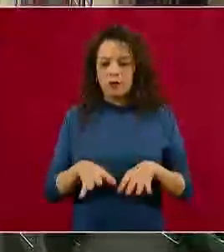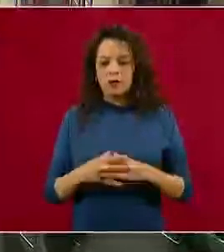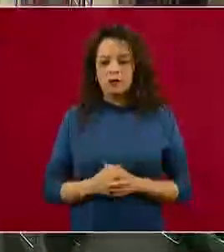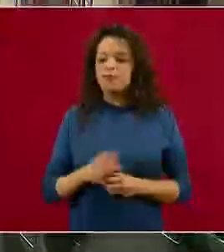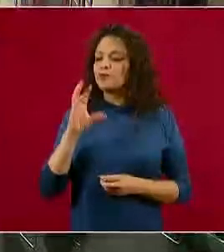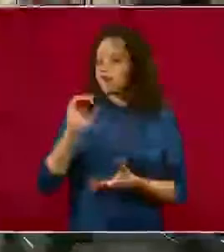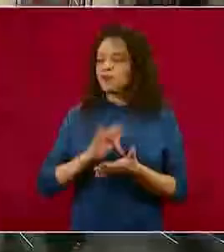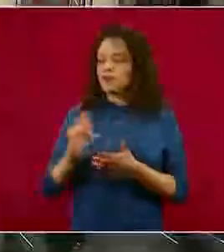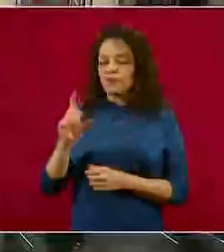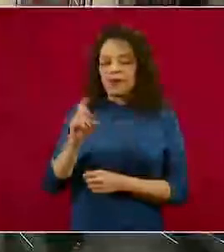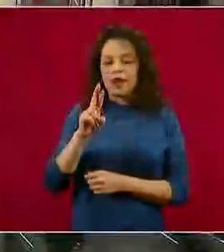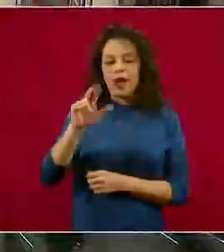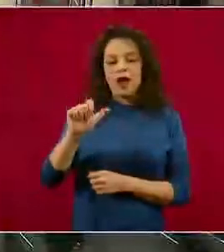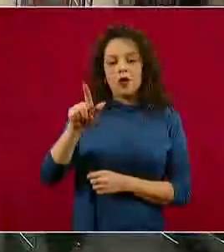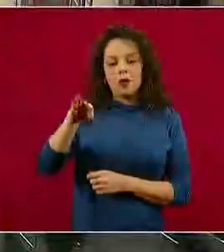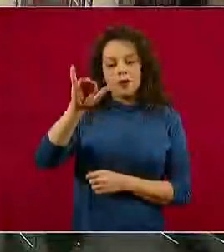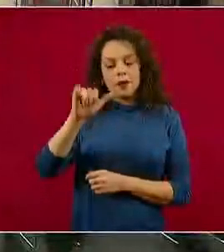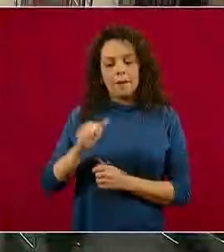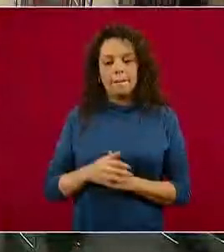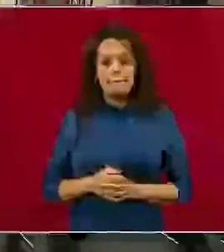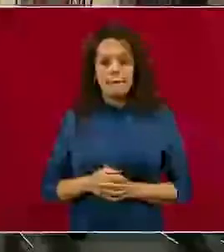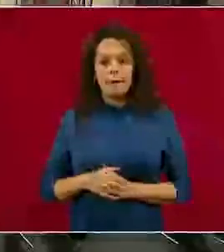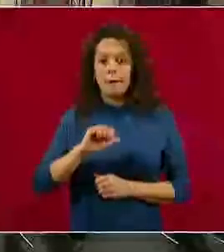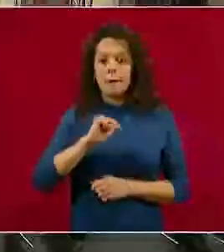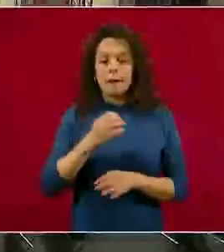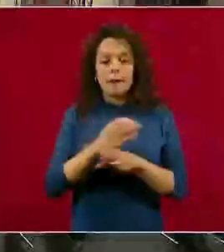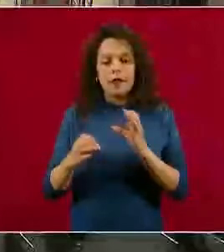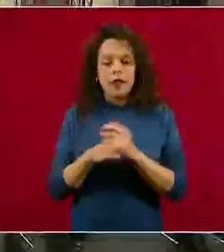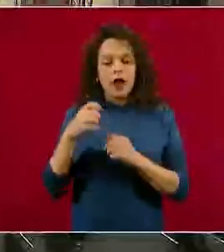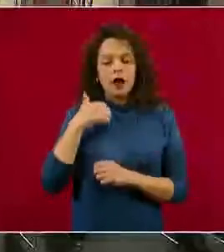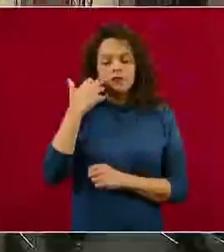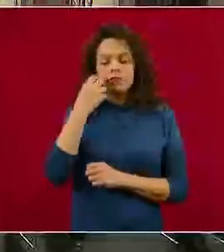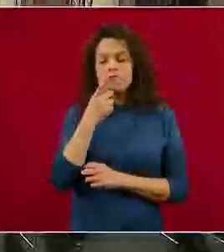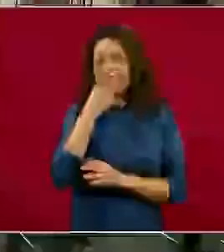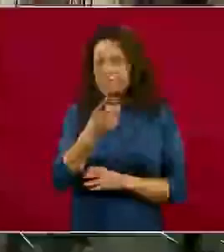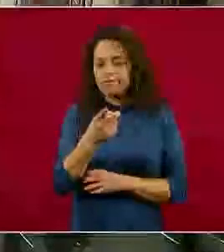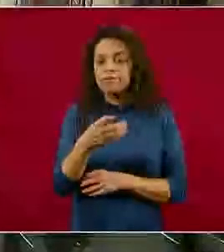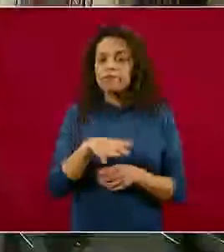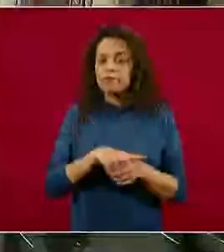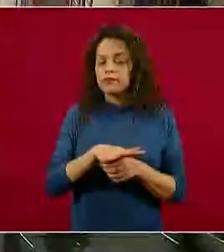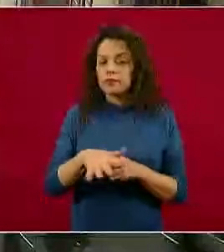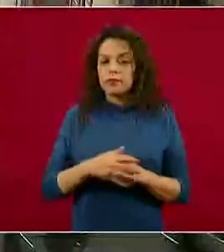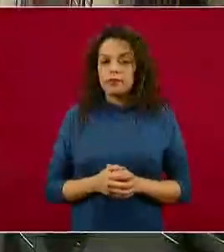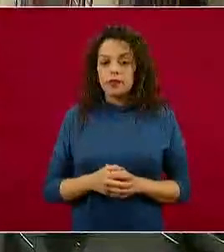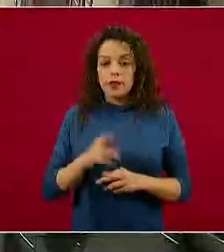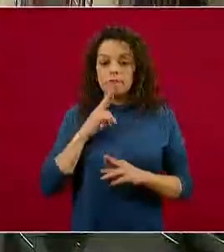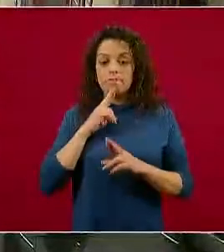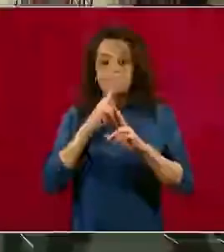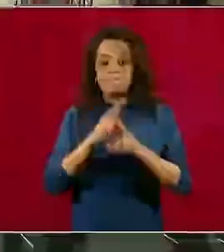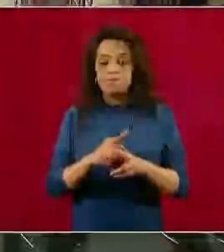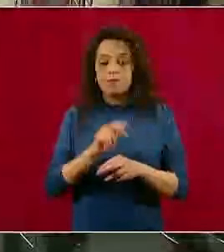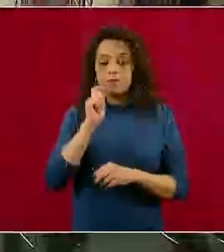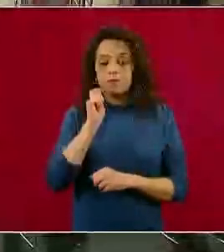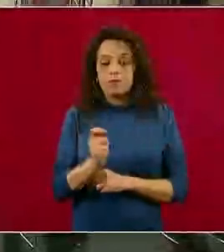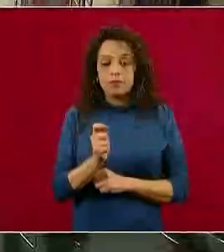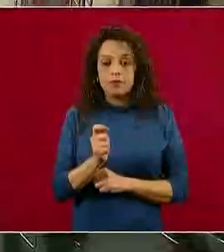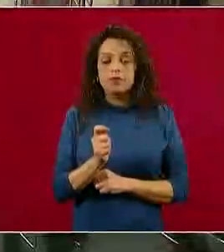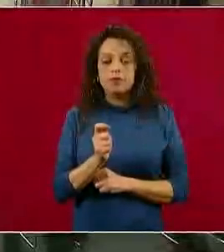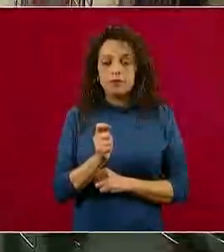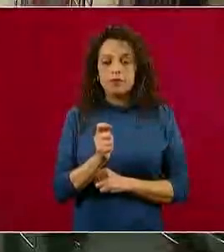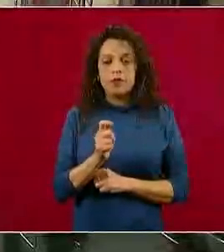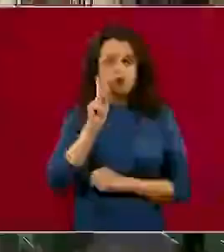Muchas gracias, doctora Lomía. Otro elemento que queremos comentar con ustedes es en los resultados preliminares del ensayo Solidaridad.